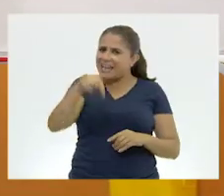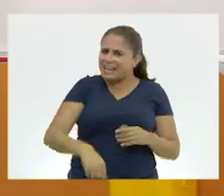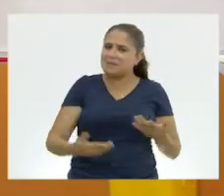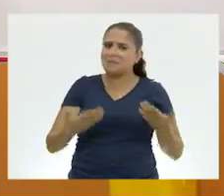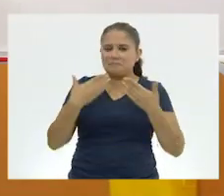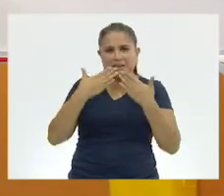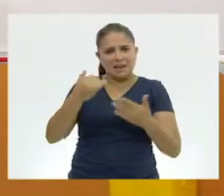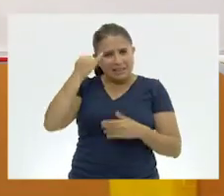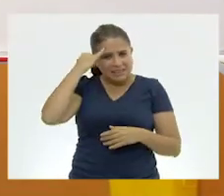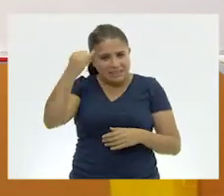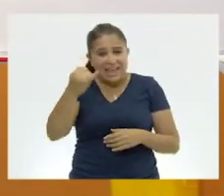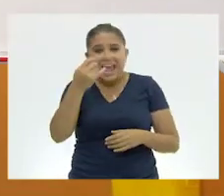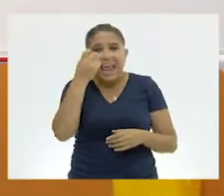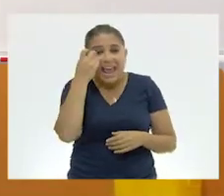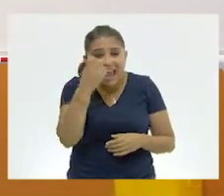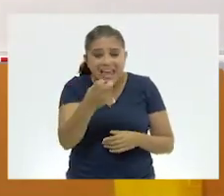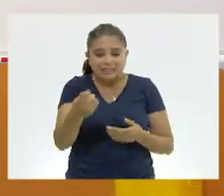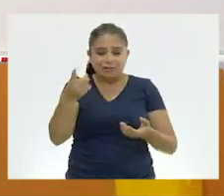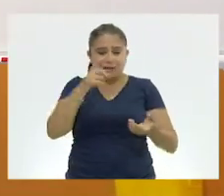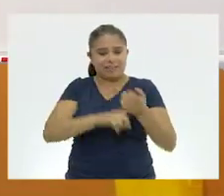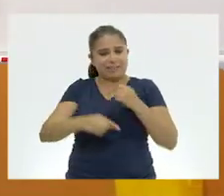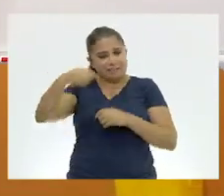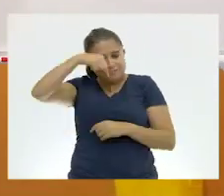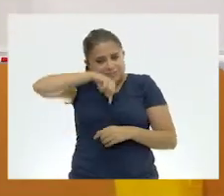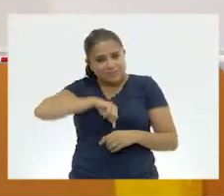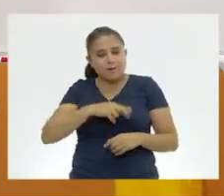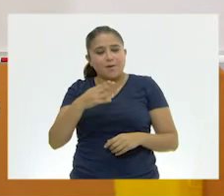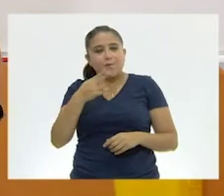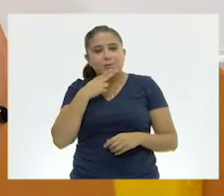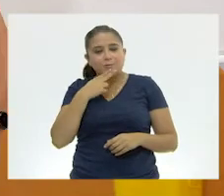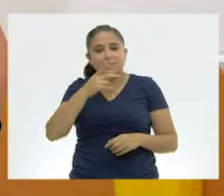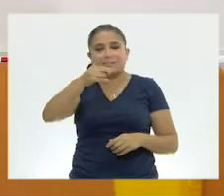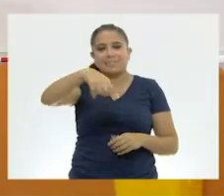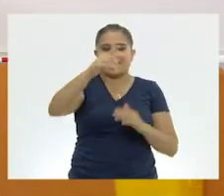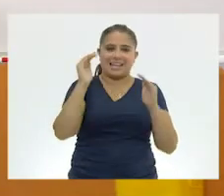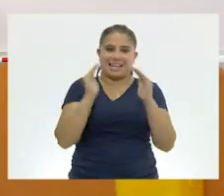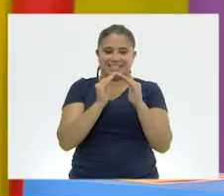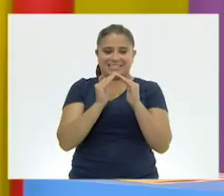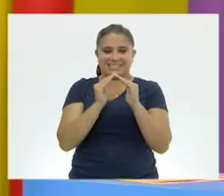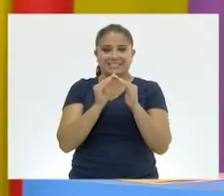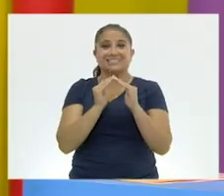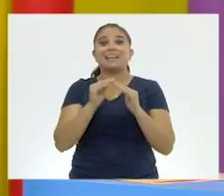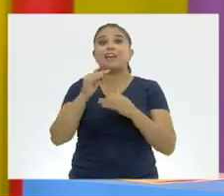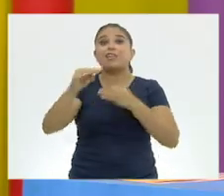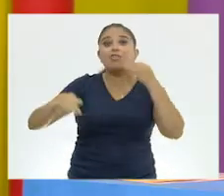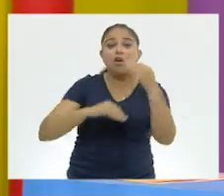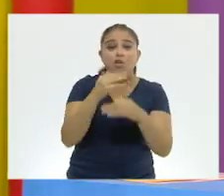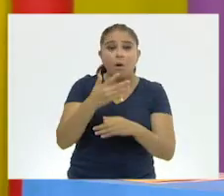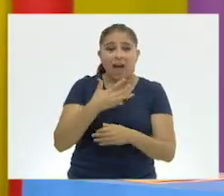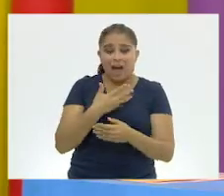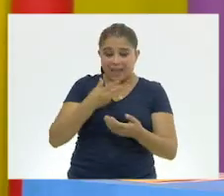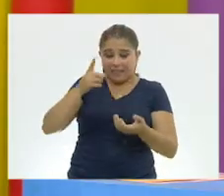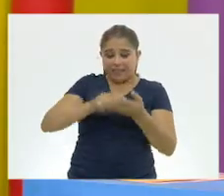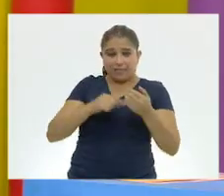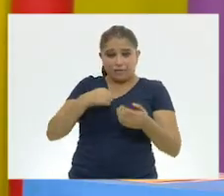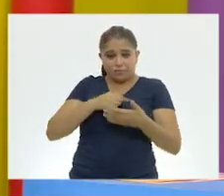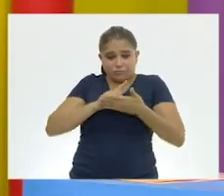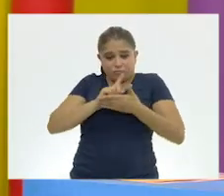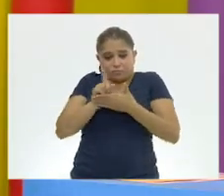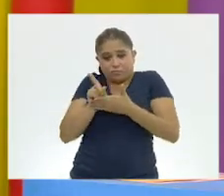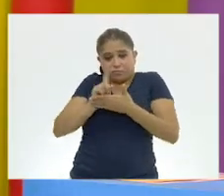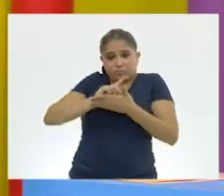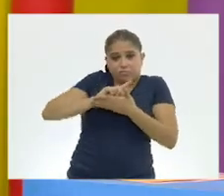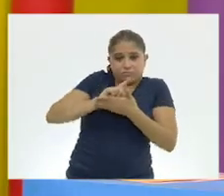bien. Esa es la brújula interior que tenemos que utilizar todos allá en casita. Entonces, todas y todos tenemos una brújula interior. Así